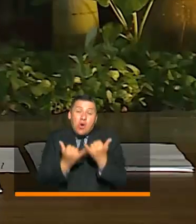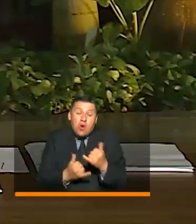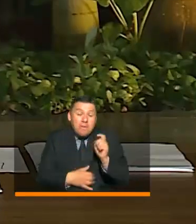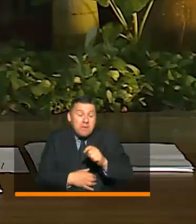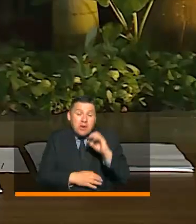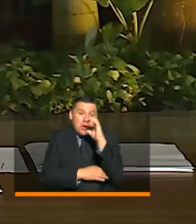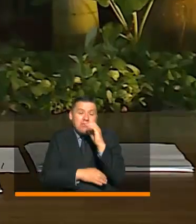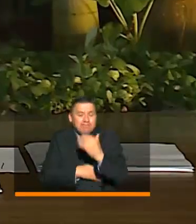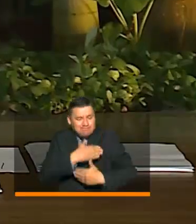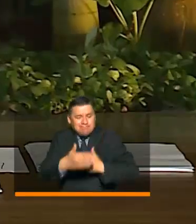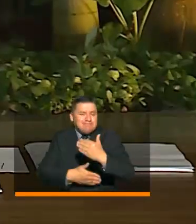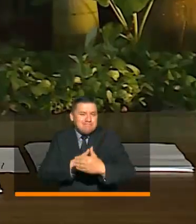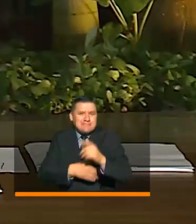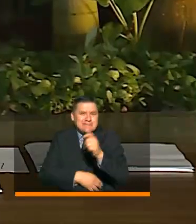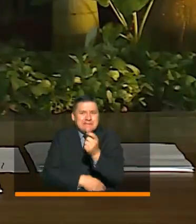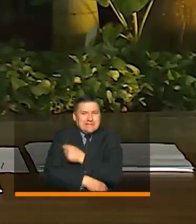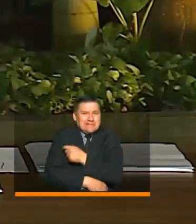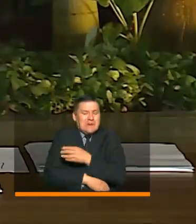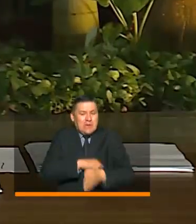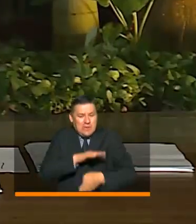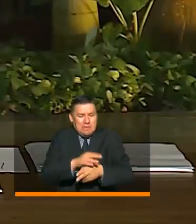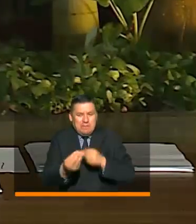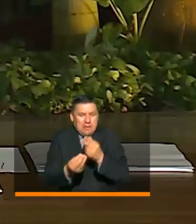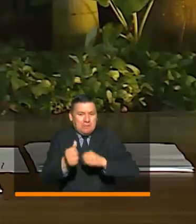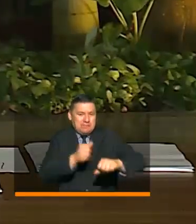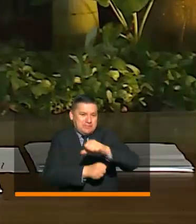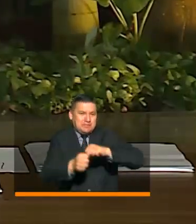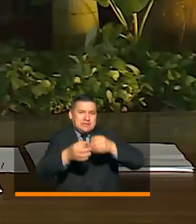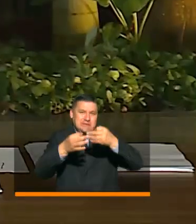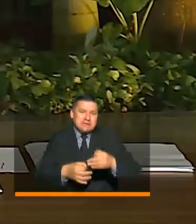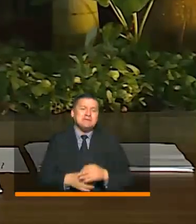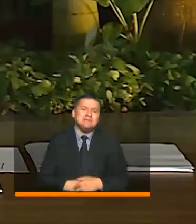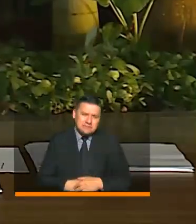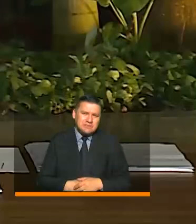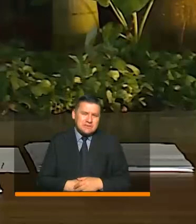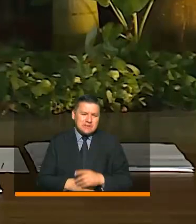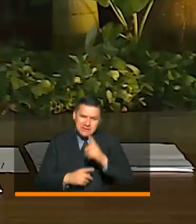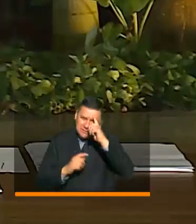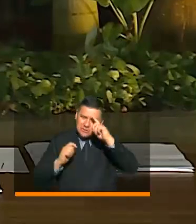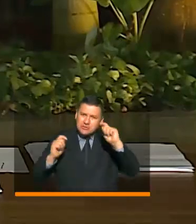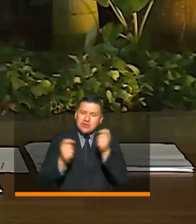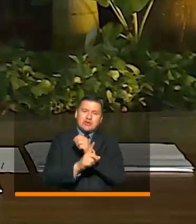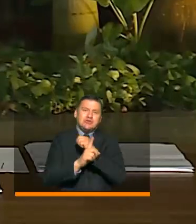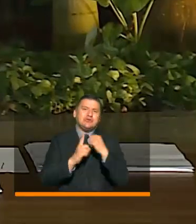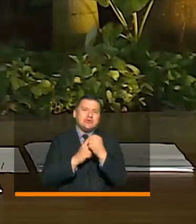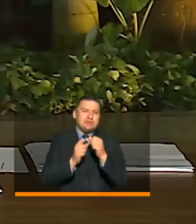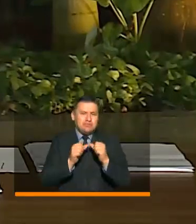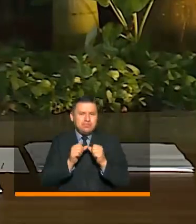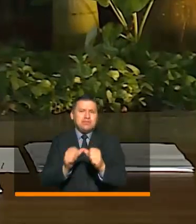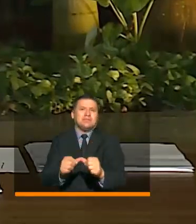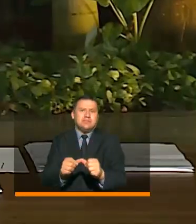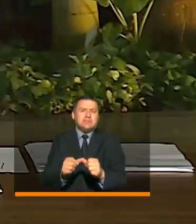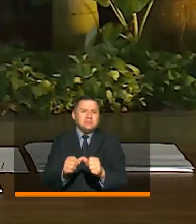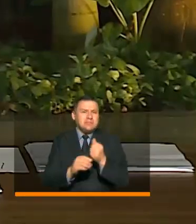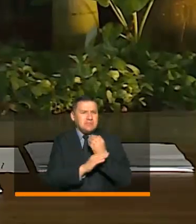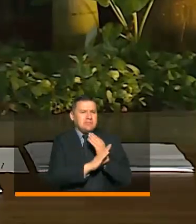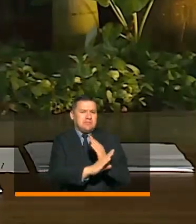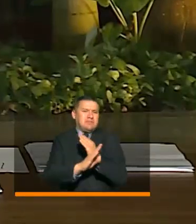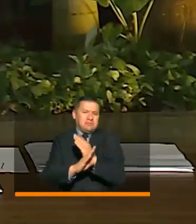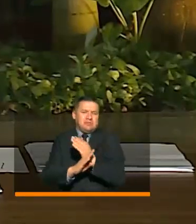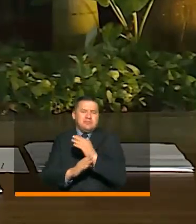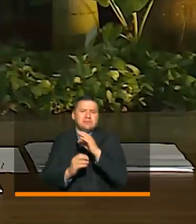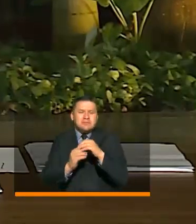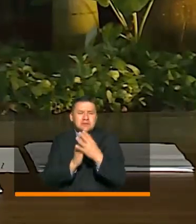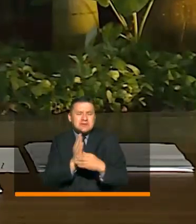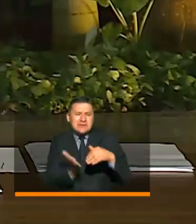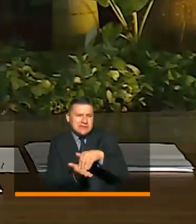que nunca seguir avanzando en la vacunación masiva, en la reactivación segura y en la transformación social sostenible para proteger a los